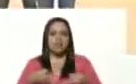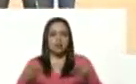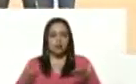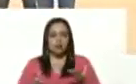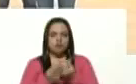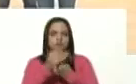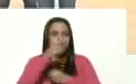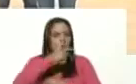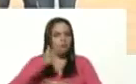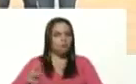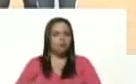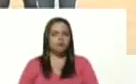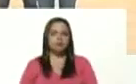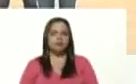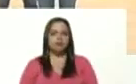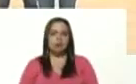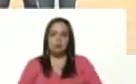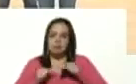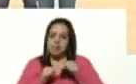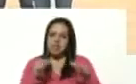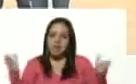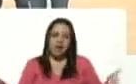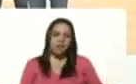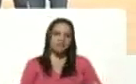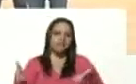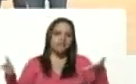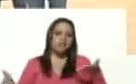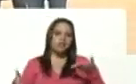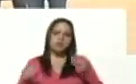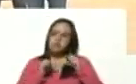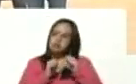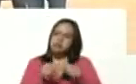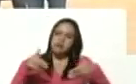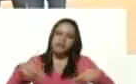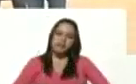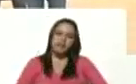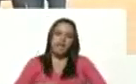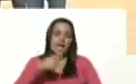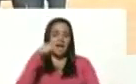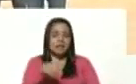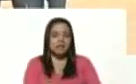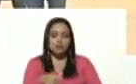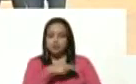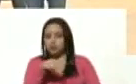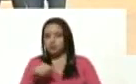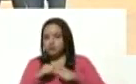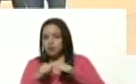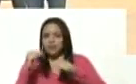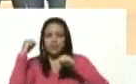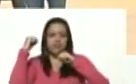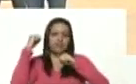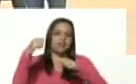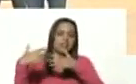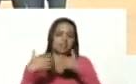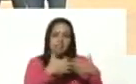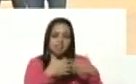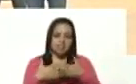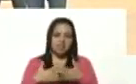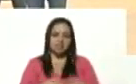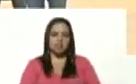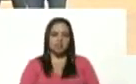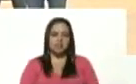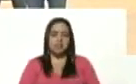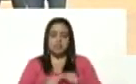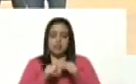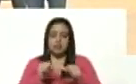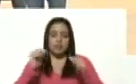poder popular, con nuestro pueblo, para seguir avanzando, para seguir luchando. Desde aquí nosotros seguimos en batalla y seguiremos